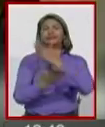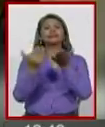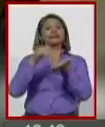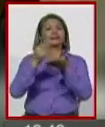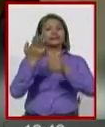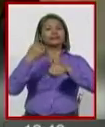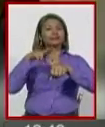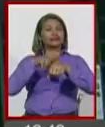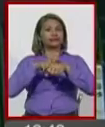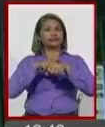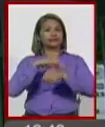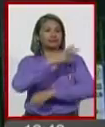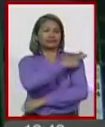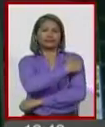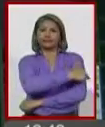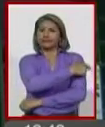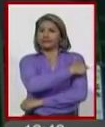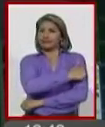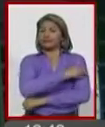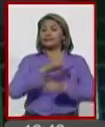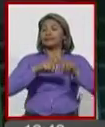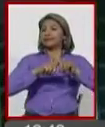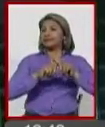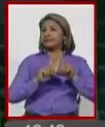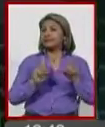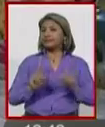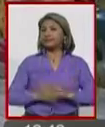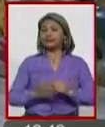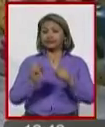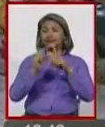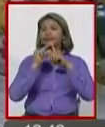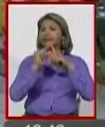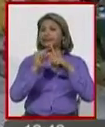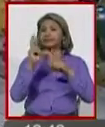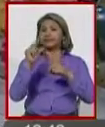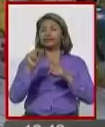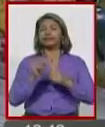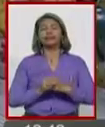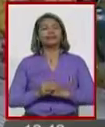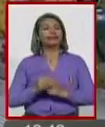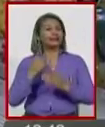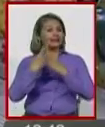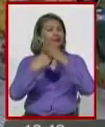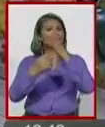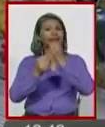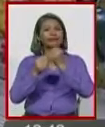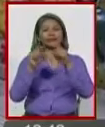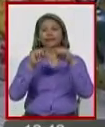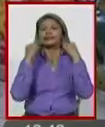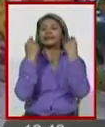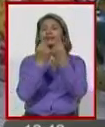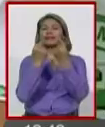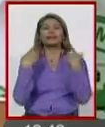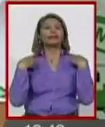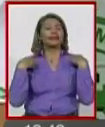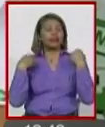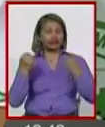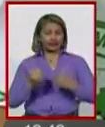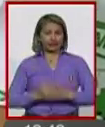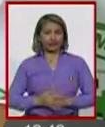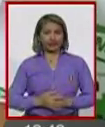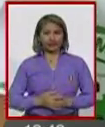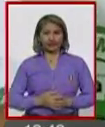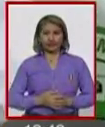vuelva la normalidad en los hospitales. Sin embargo, estas palabras no fueron muy confiables para el sector salud.